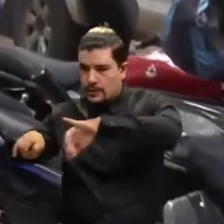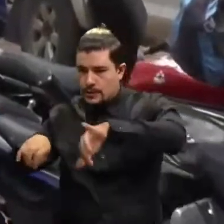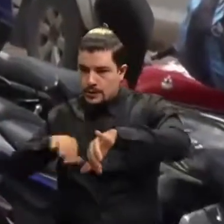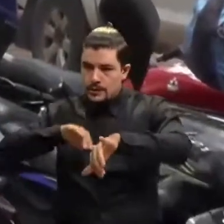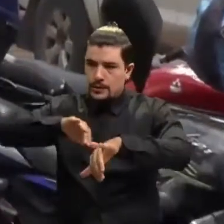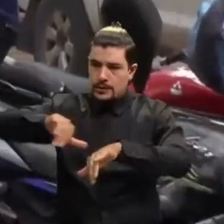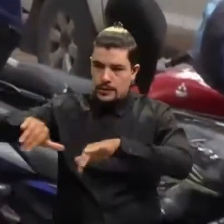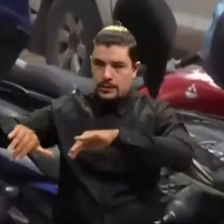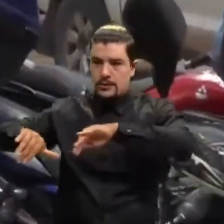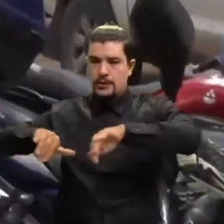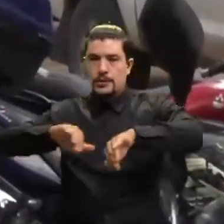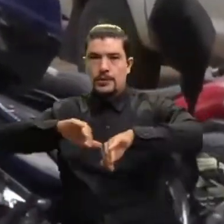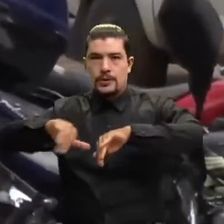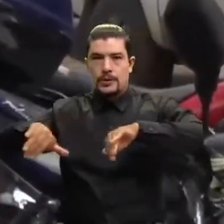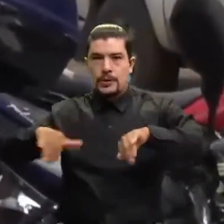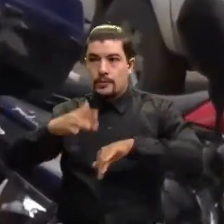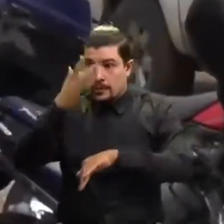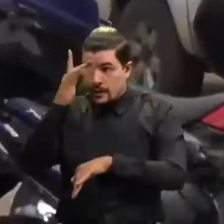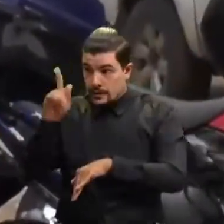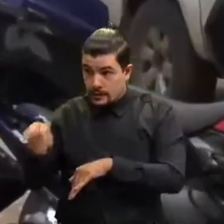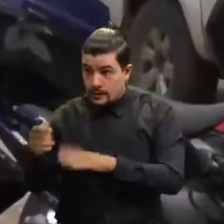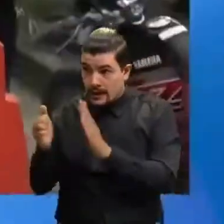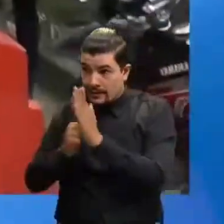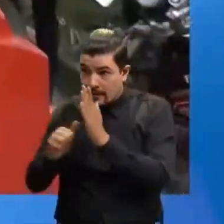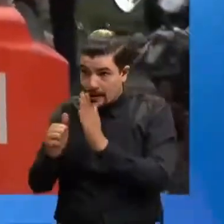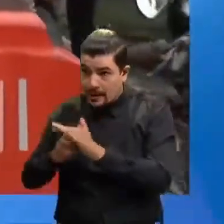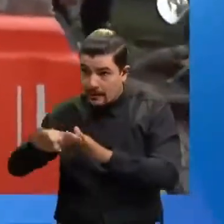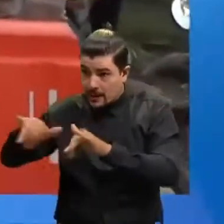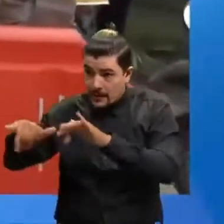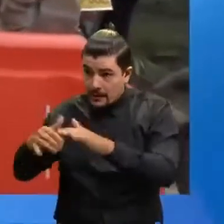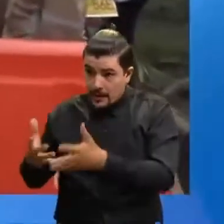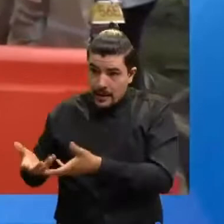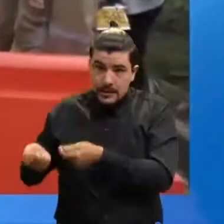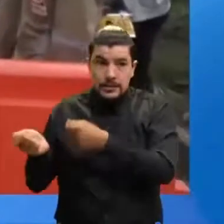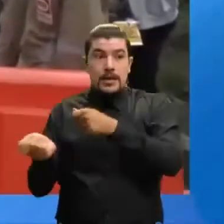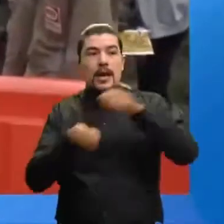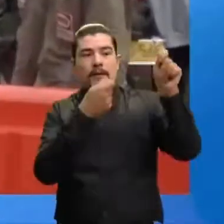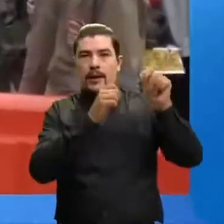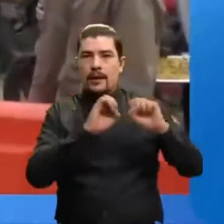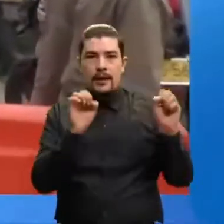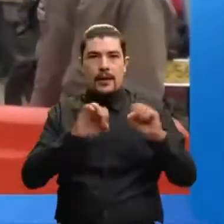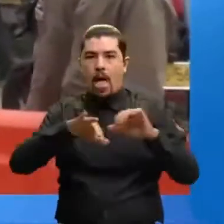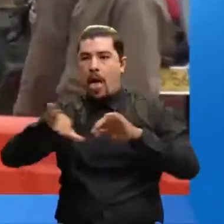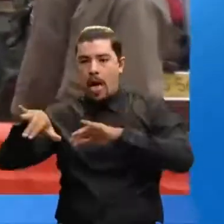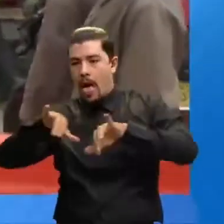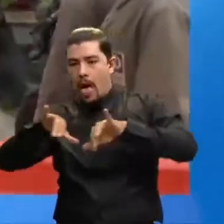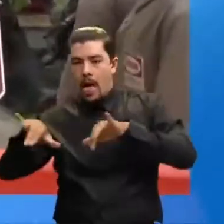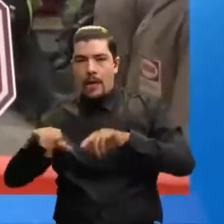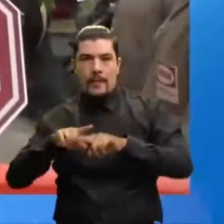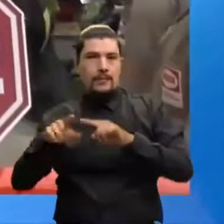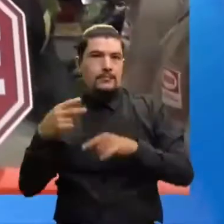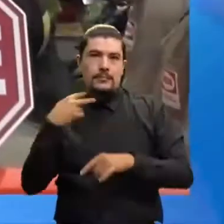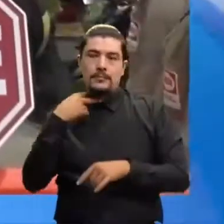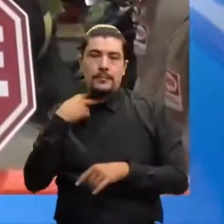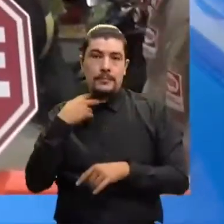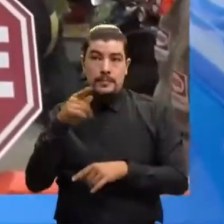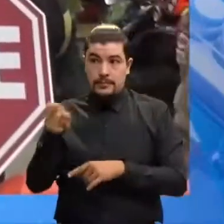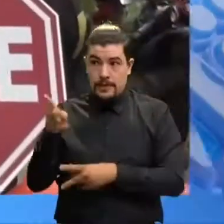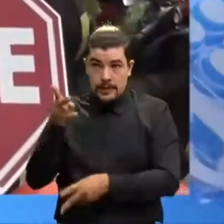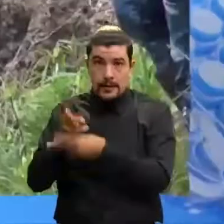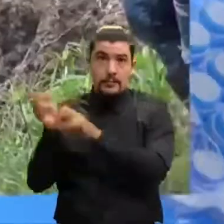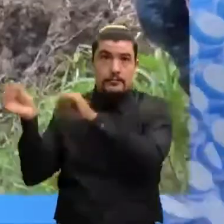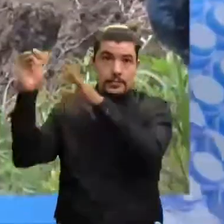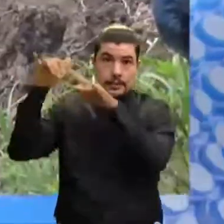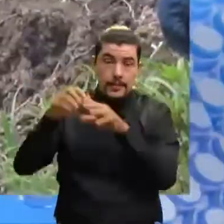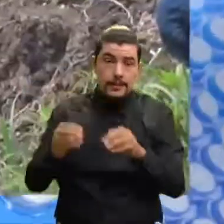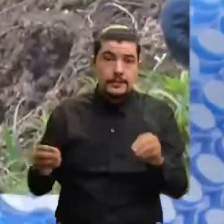según plantean, no tienen dónde depositar el material. No solo el peligro de más deslizamientos es inminente, sino que además